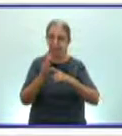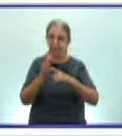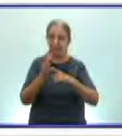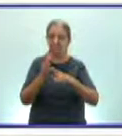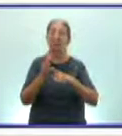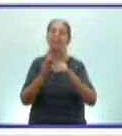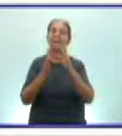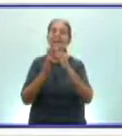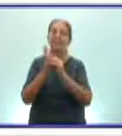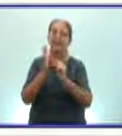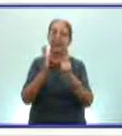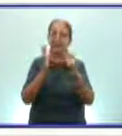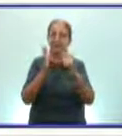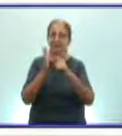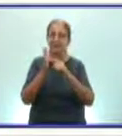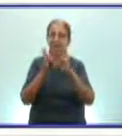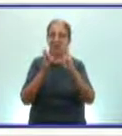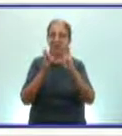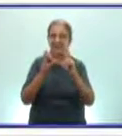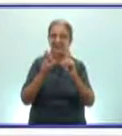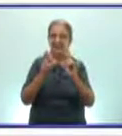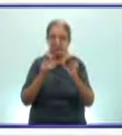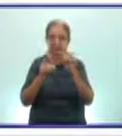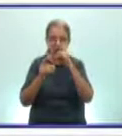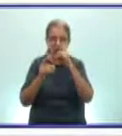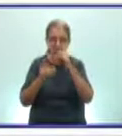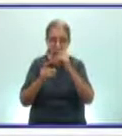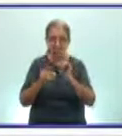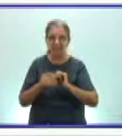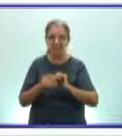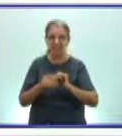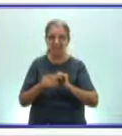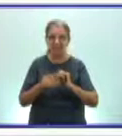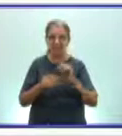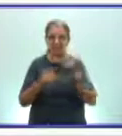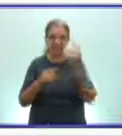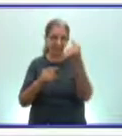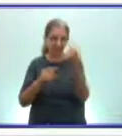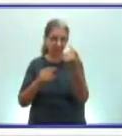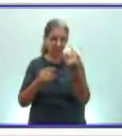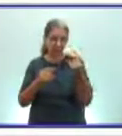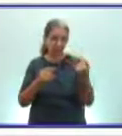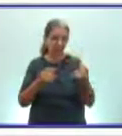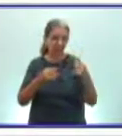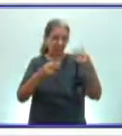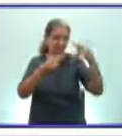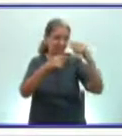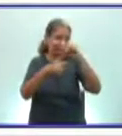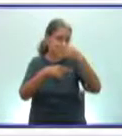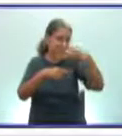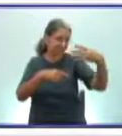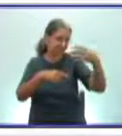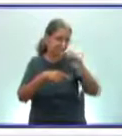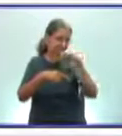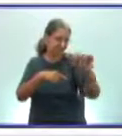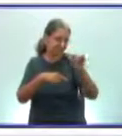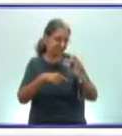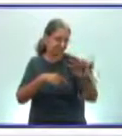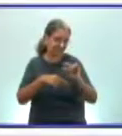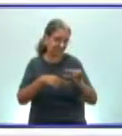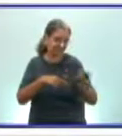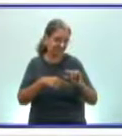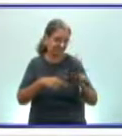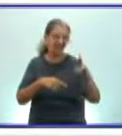la cantidad de niños en cada una de las filas que tenemos ubicados los valores. Para